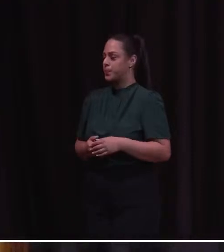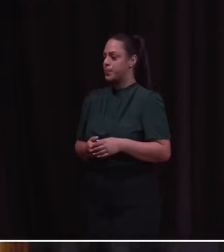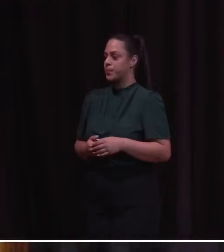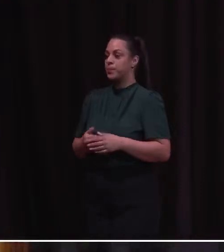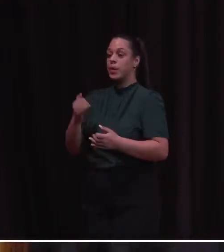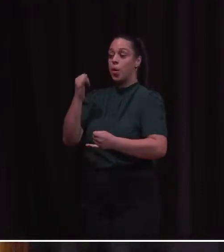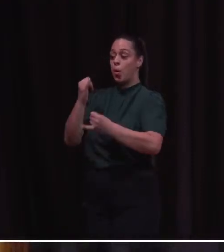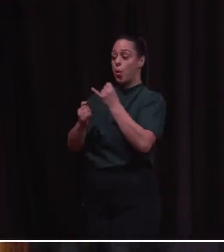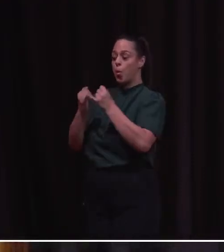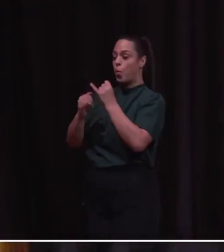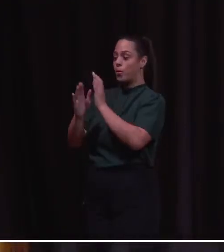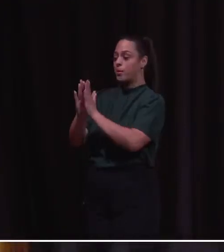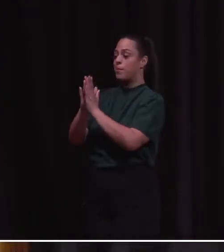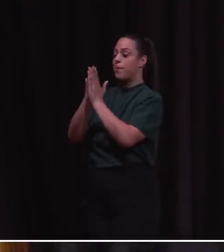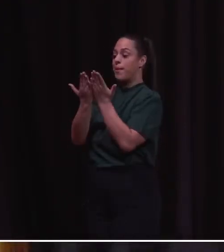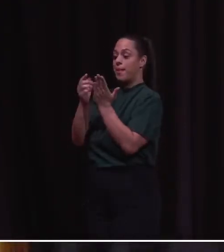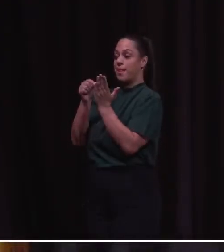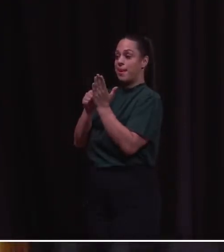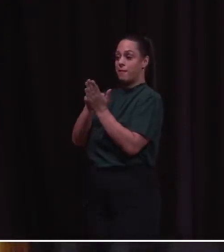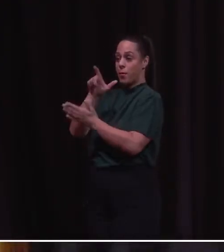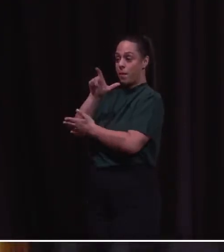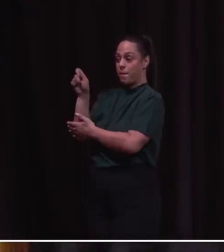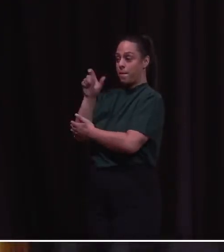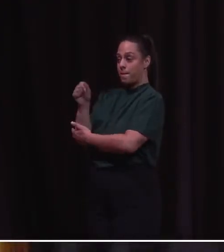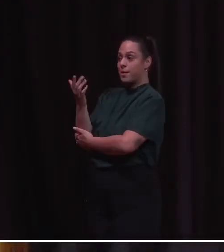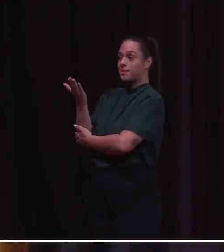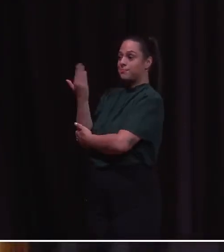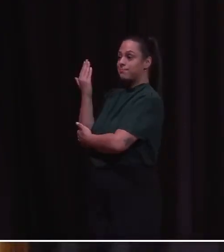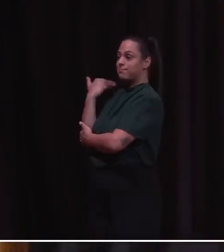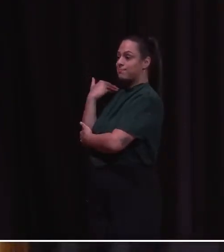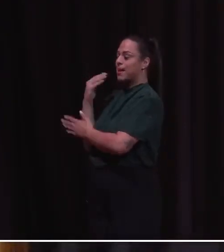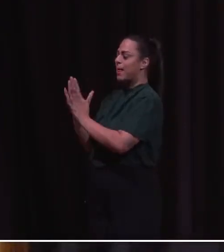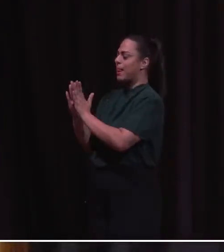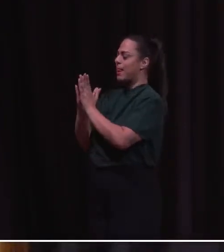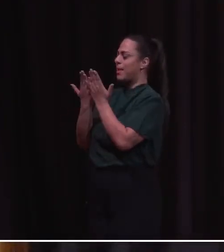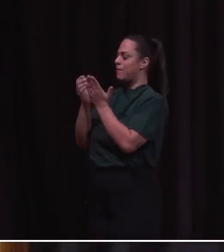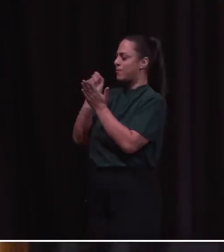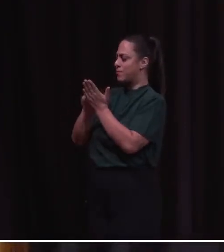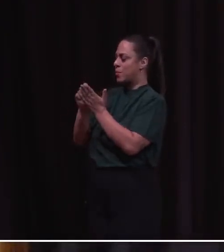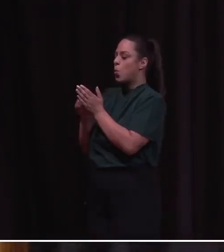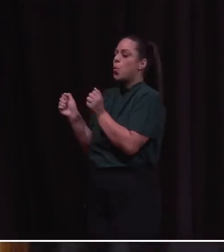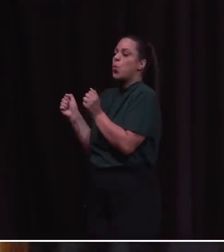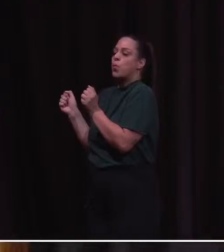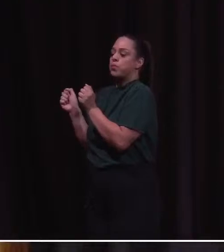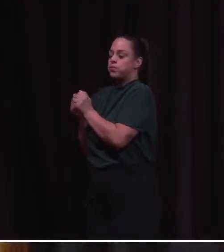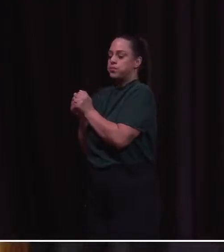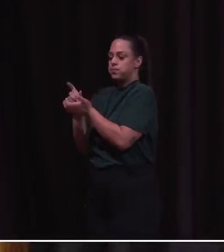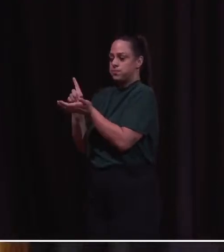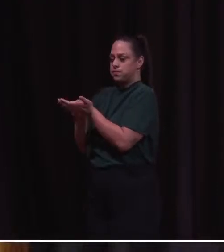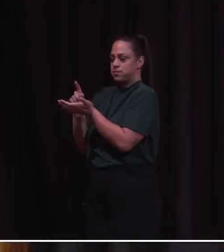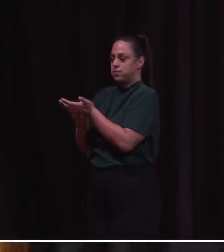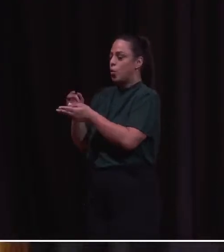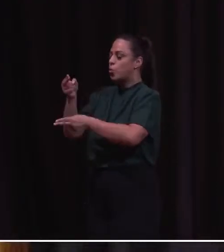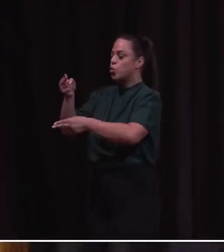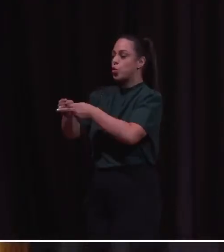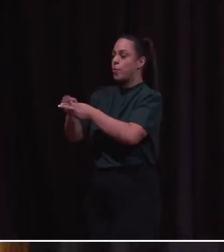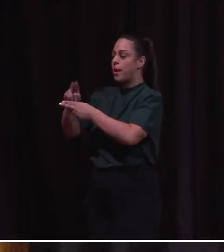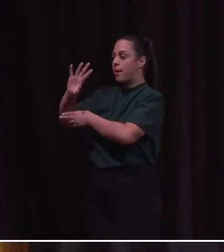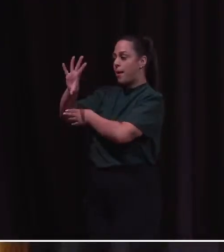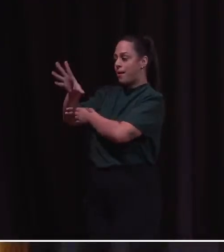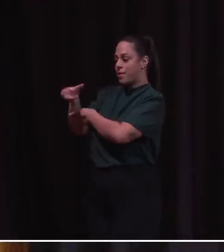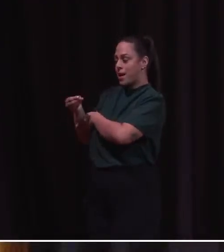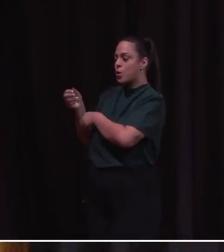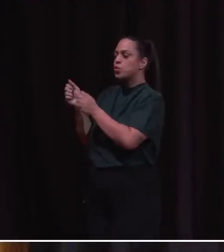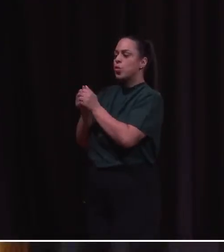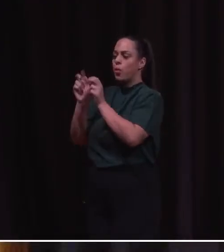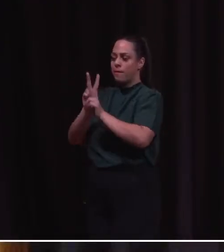Su último libro, publicado hace unos meses, es una antología coeditada, Nombrar africanos, sobre el valor epistémico